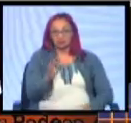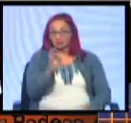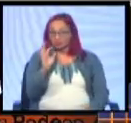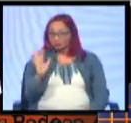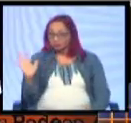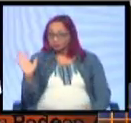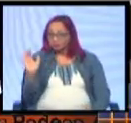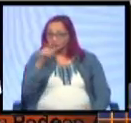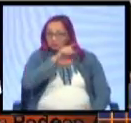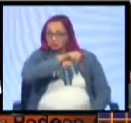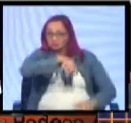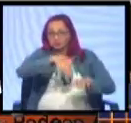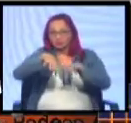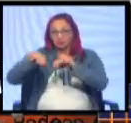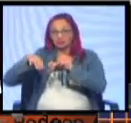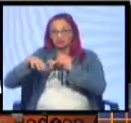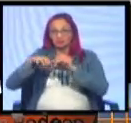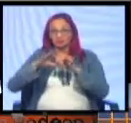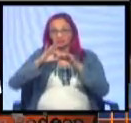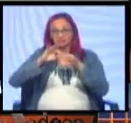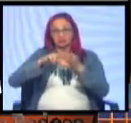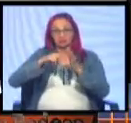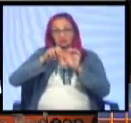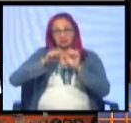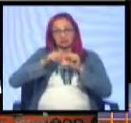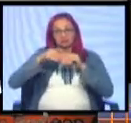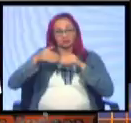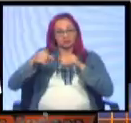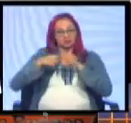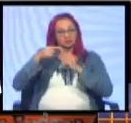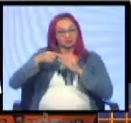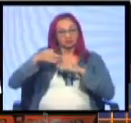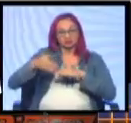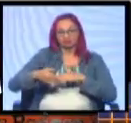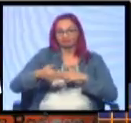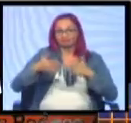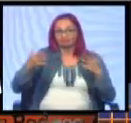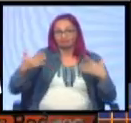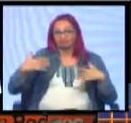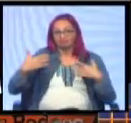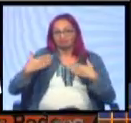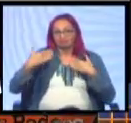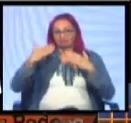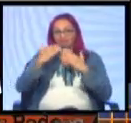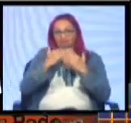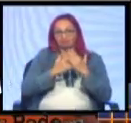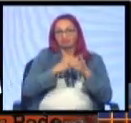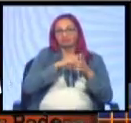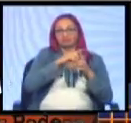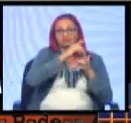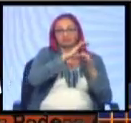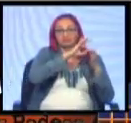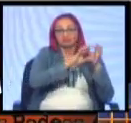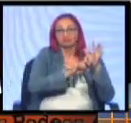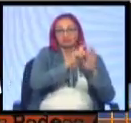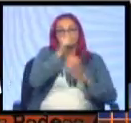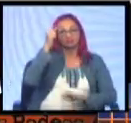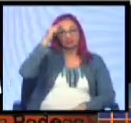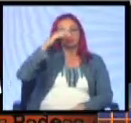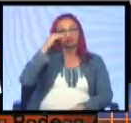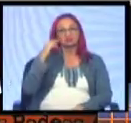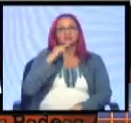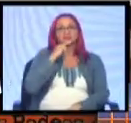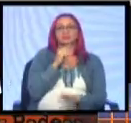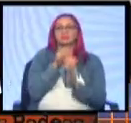de que esa actividad lúdica, que se puede salir a veces de las manos, se dignifique, es estando en manos del Estado y